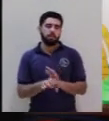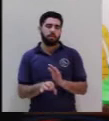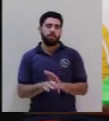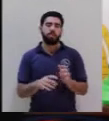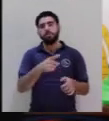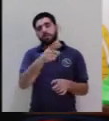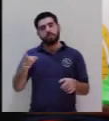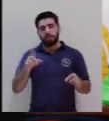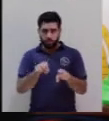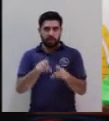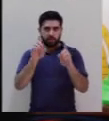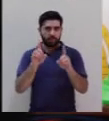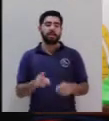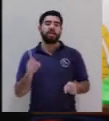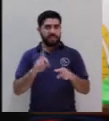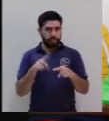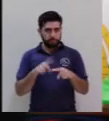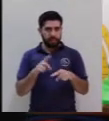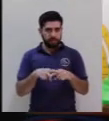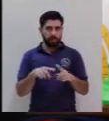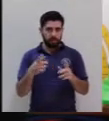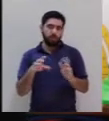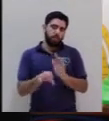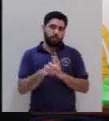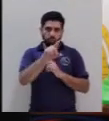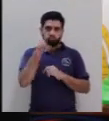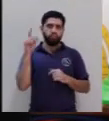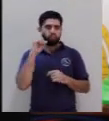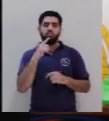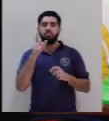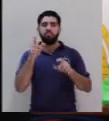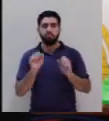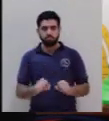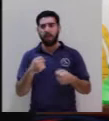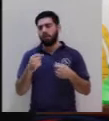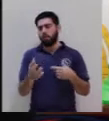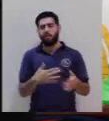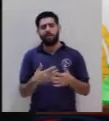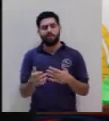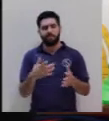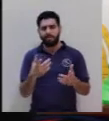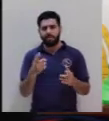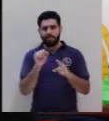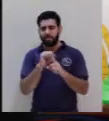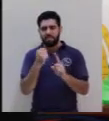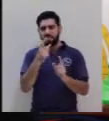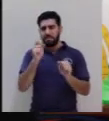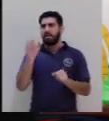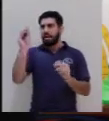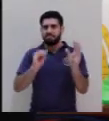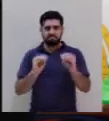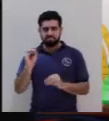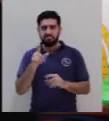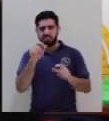hay personas con discapacidad, de igual manera eso se facilita porque podemos usar cualquier objeto que se adapte a la persona con discapacidad.